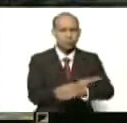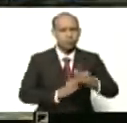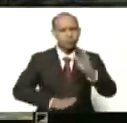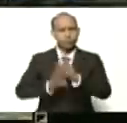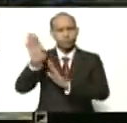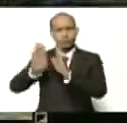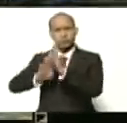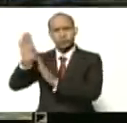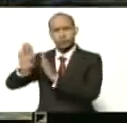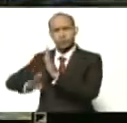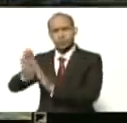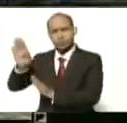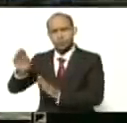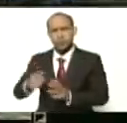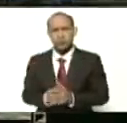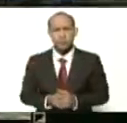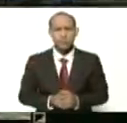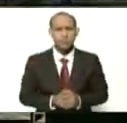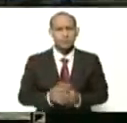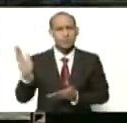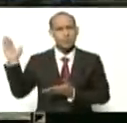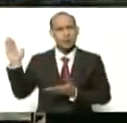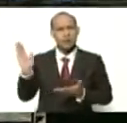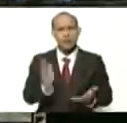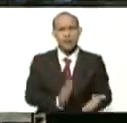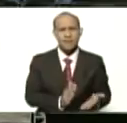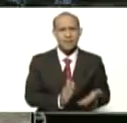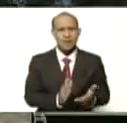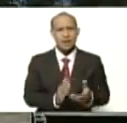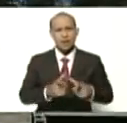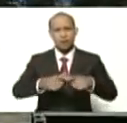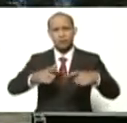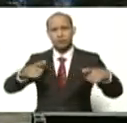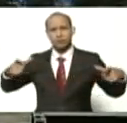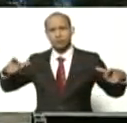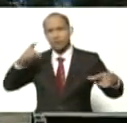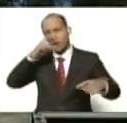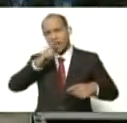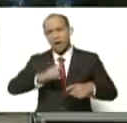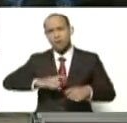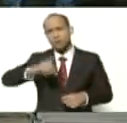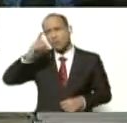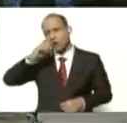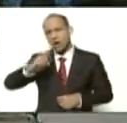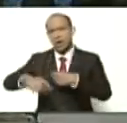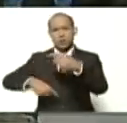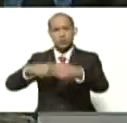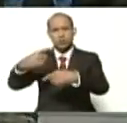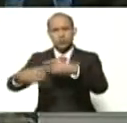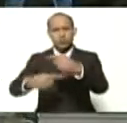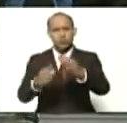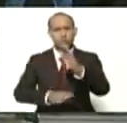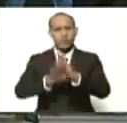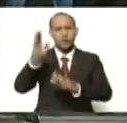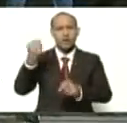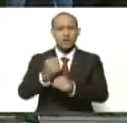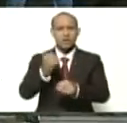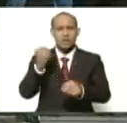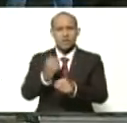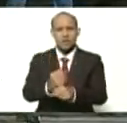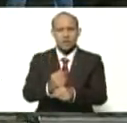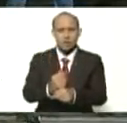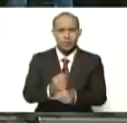acuicultura que ha venido nosotros incrementando los años años fortaleciendo todo el trabajo de los agricultores